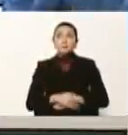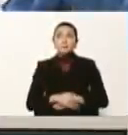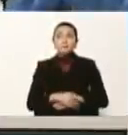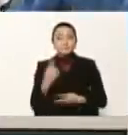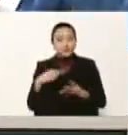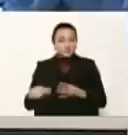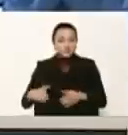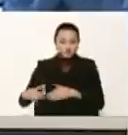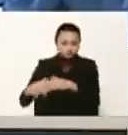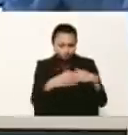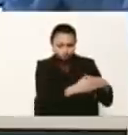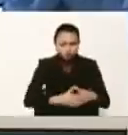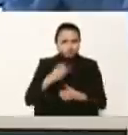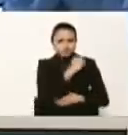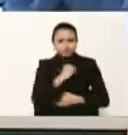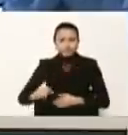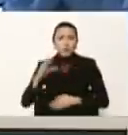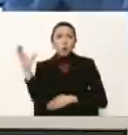mercenarios colombianos.